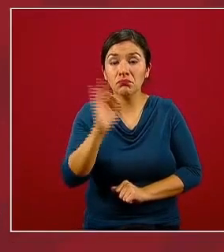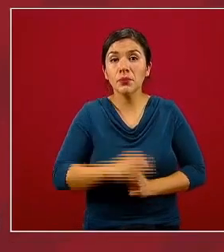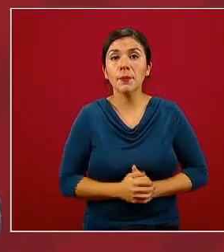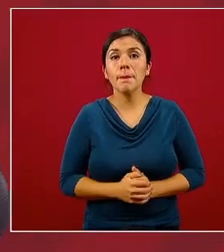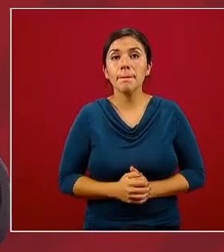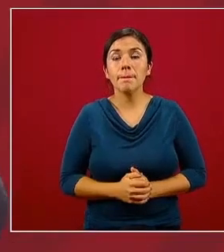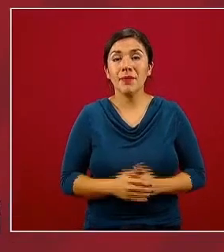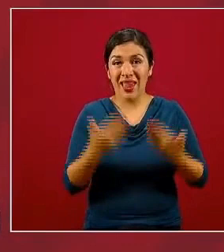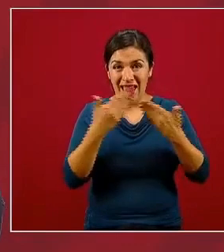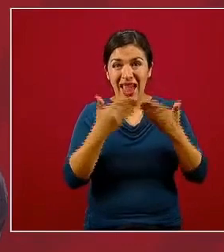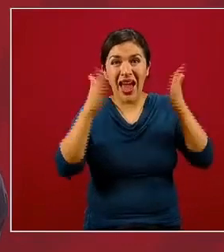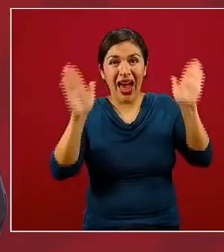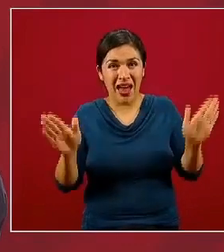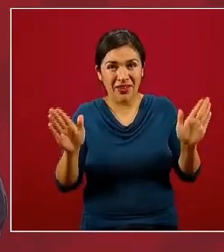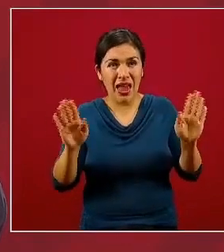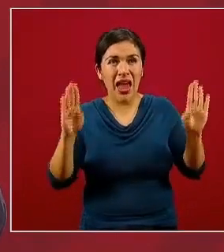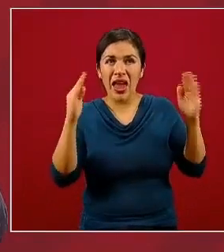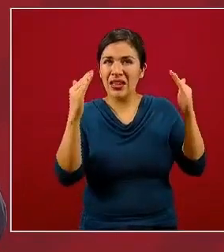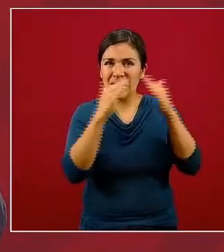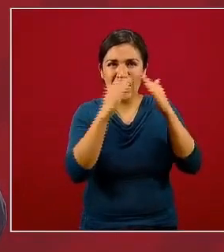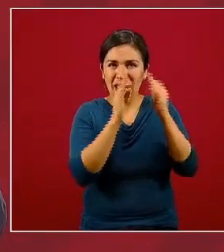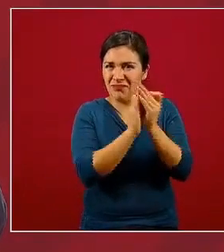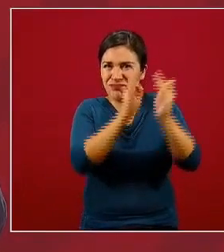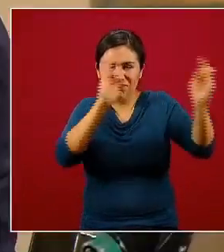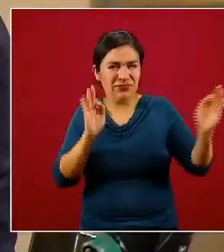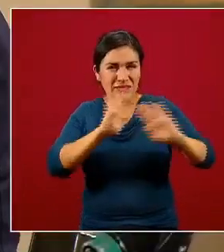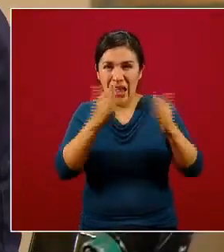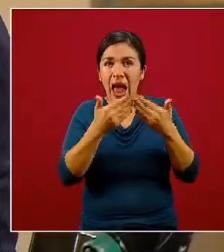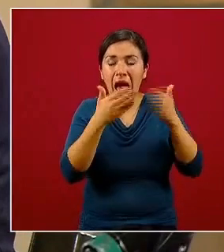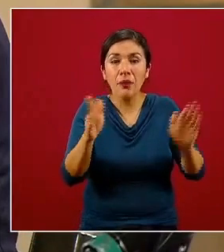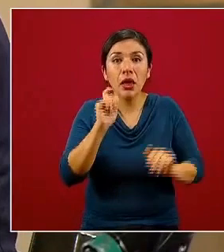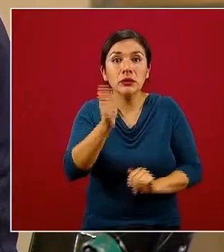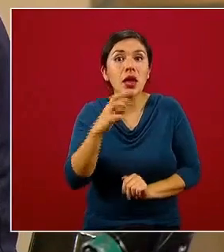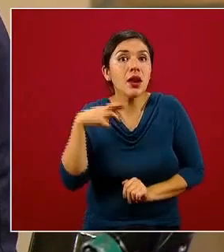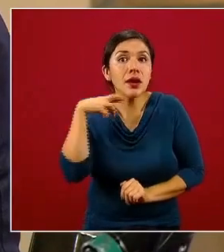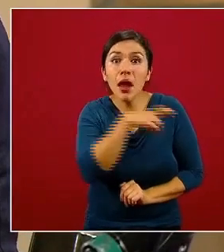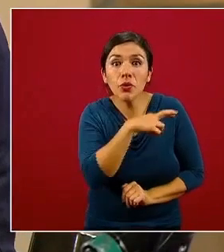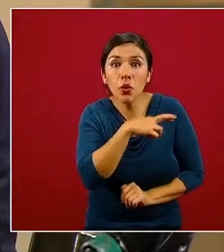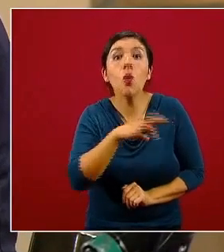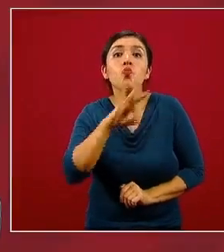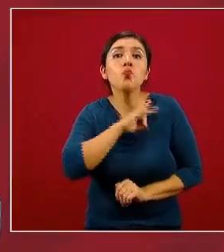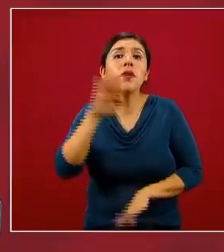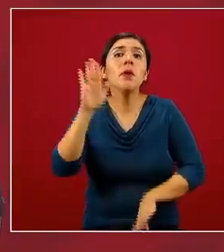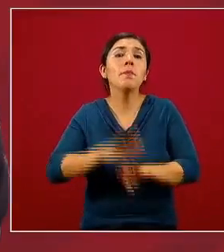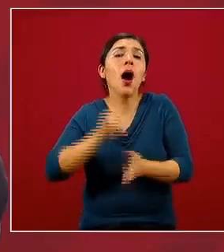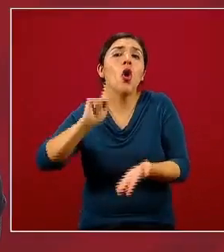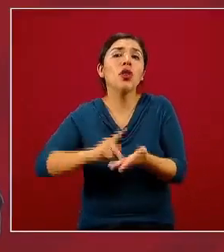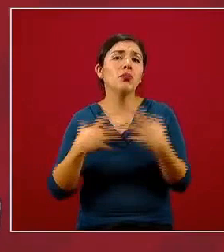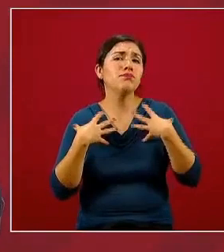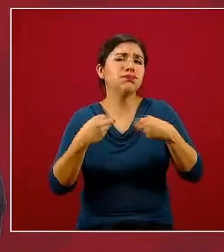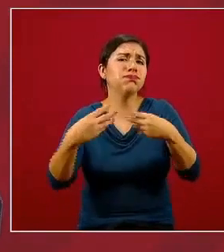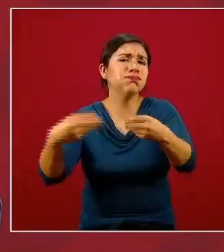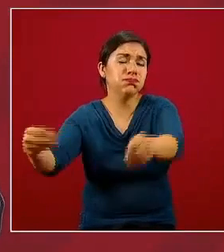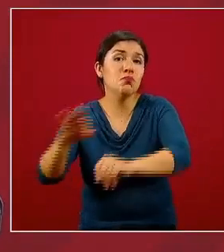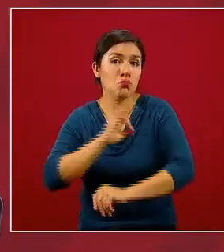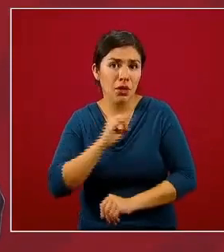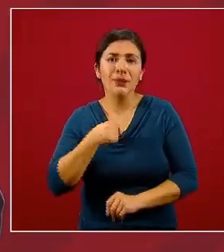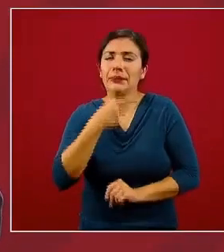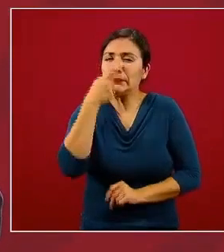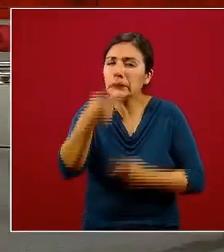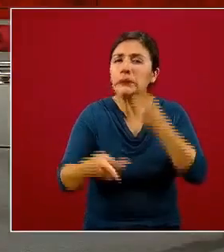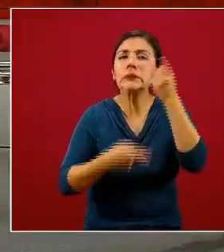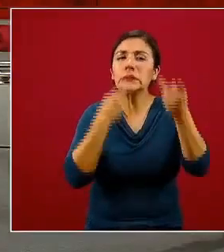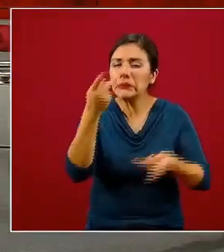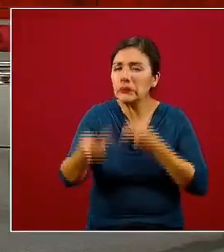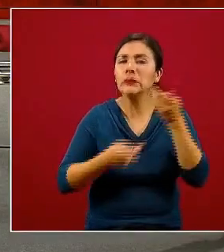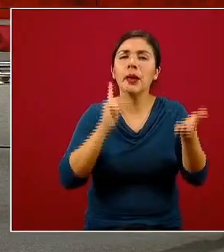la apertura o el desconfinamiento es demasiado rápido. Lo que podría pasar es que hay un rebrote, y hemos dicho una y otra vez, y